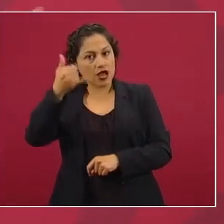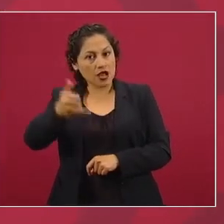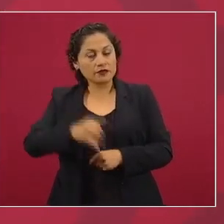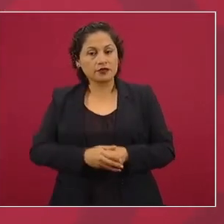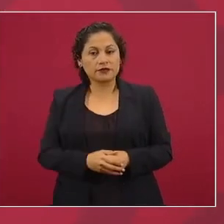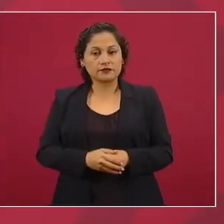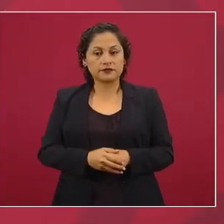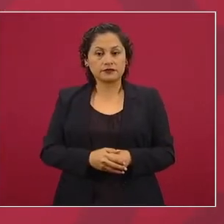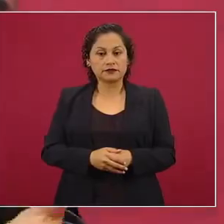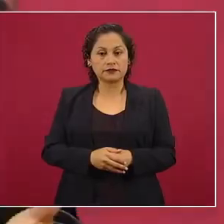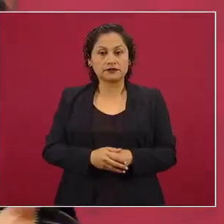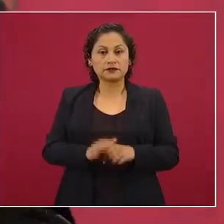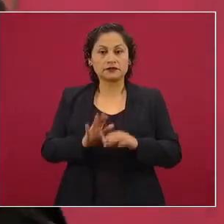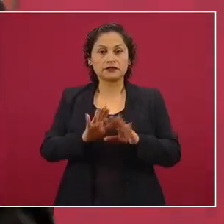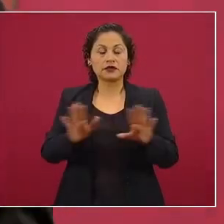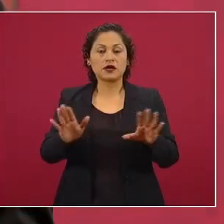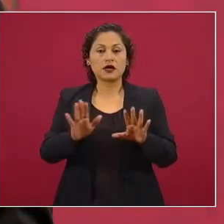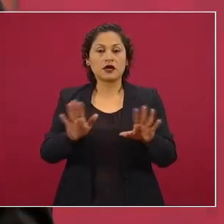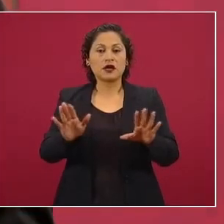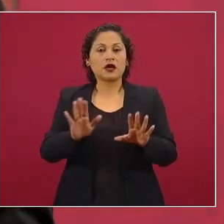regresar, y ya no regresamos.